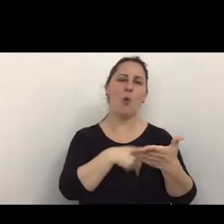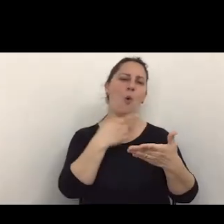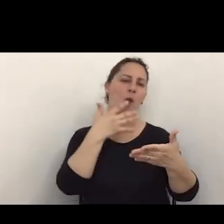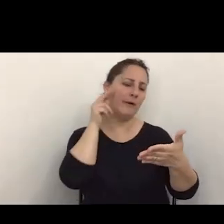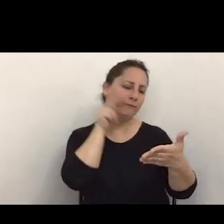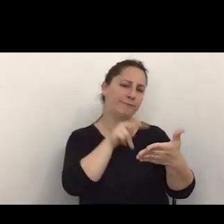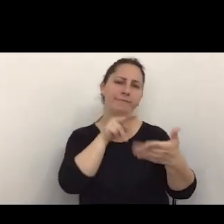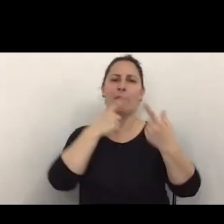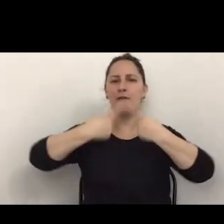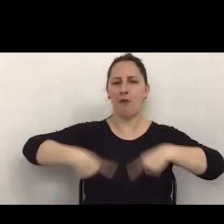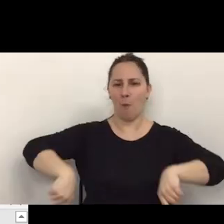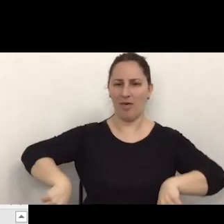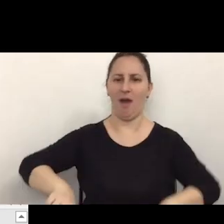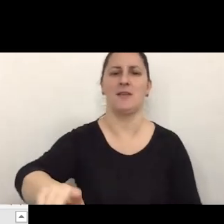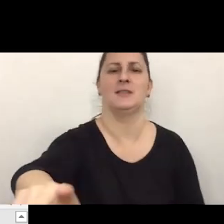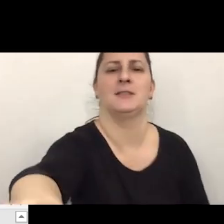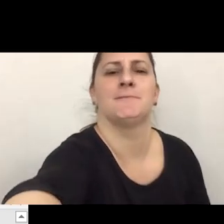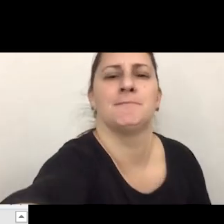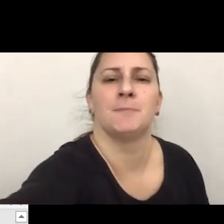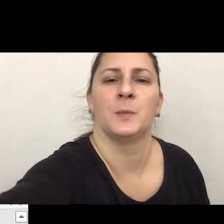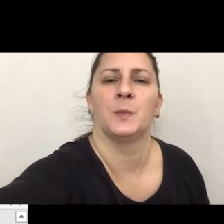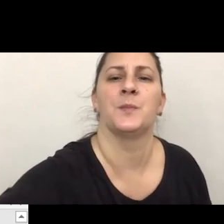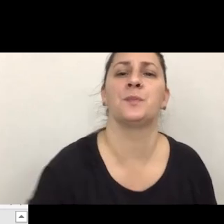estas novedades. Como ustedes saben,